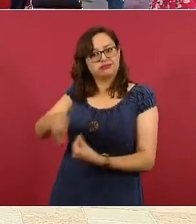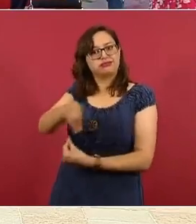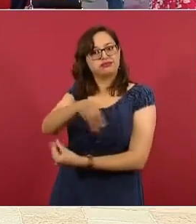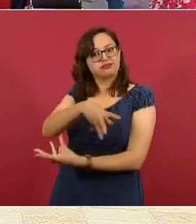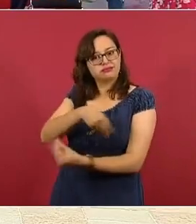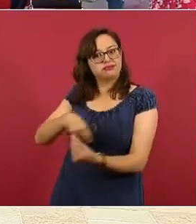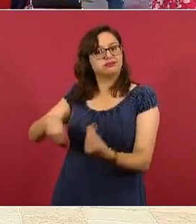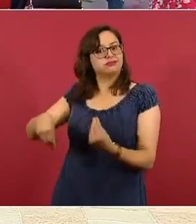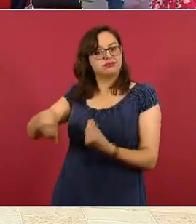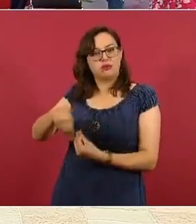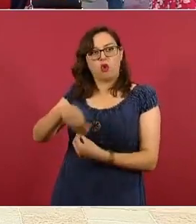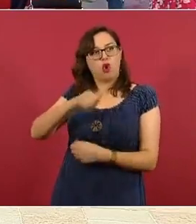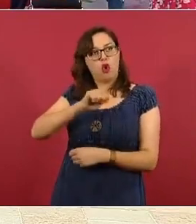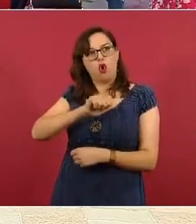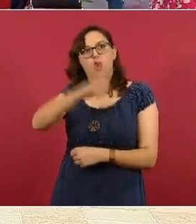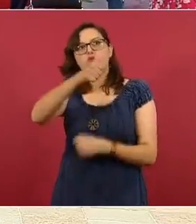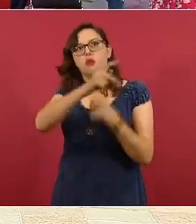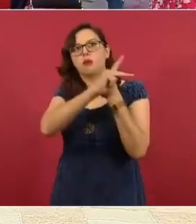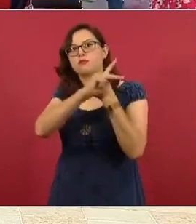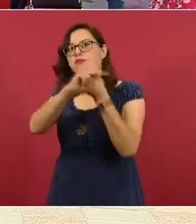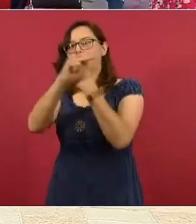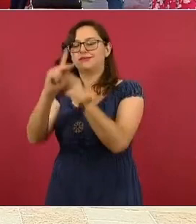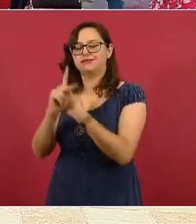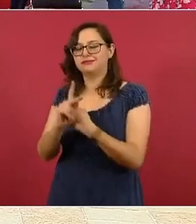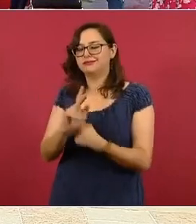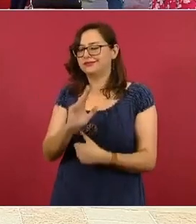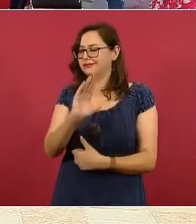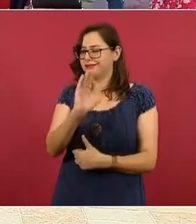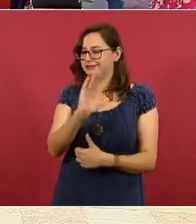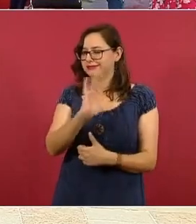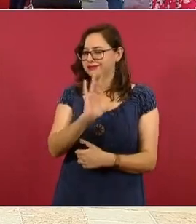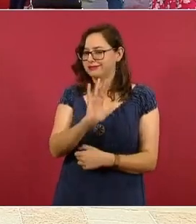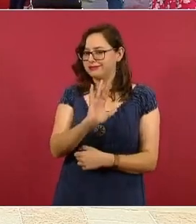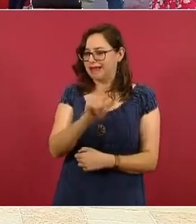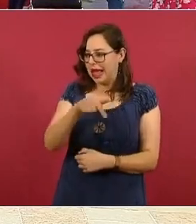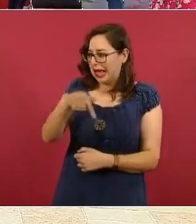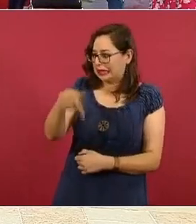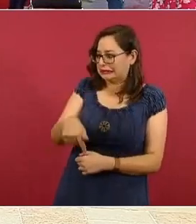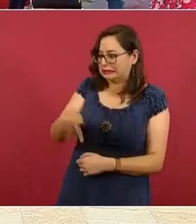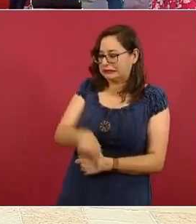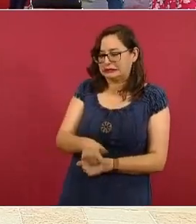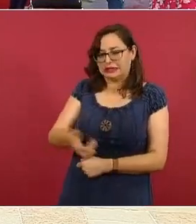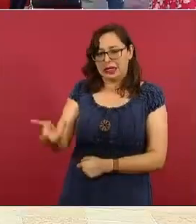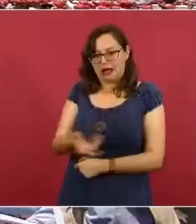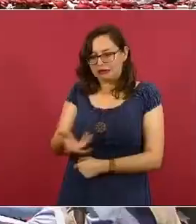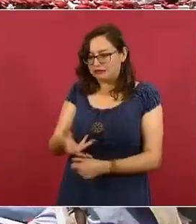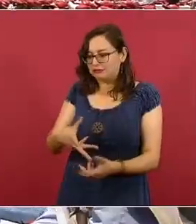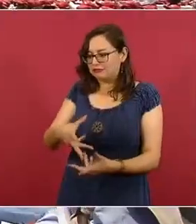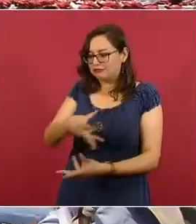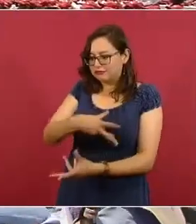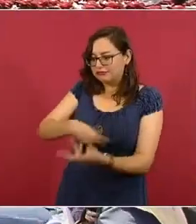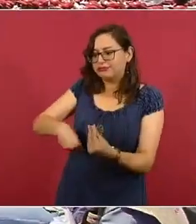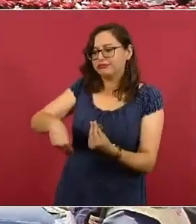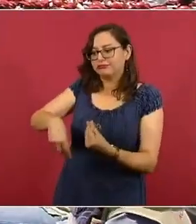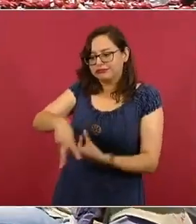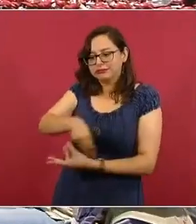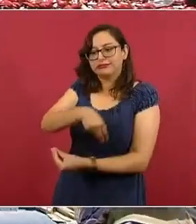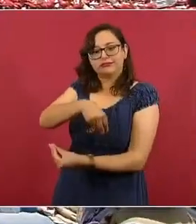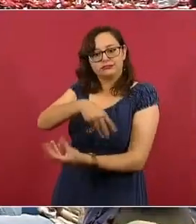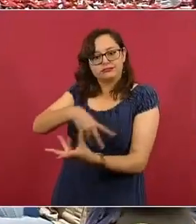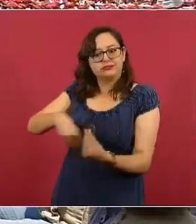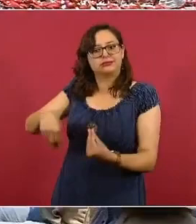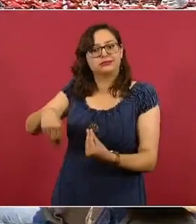debemos olvidar. Eso es una de las diferencias